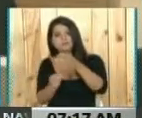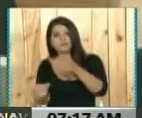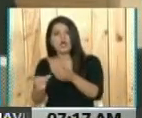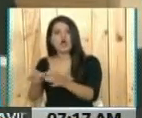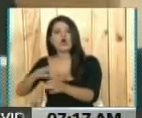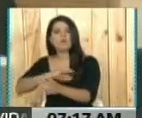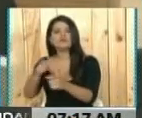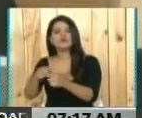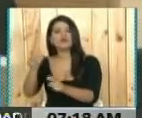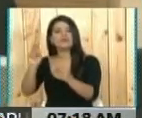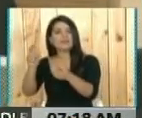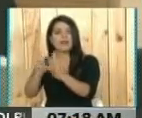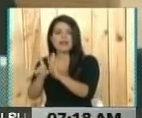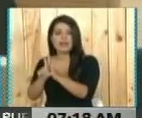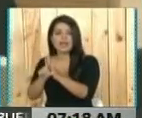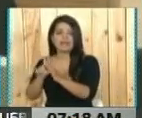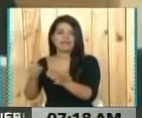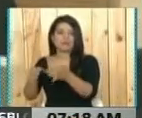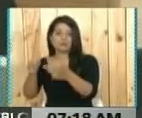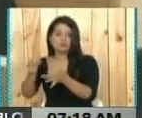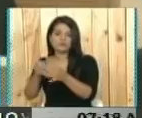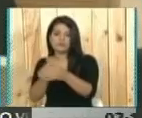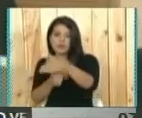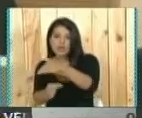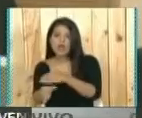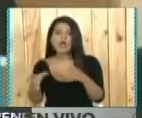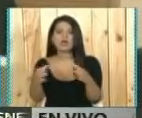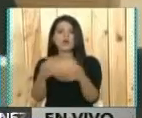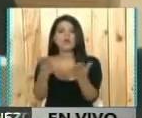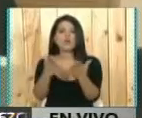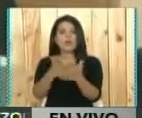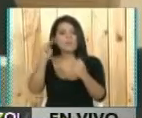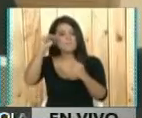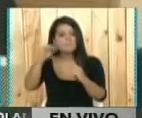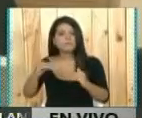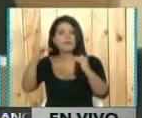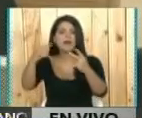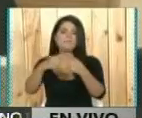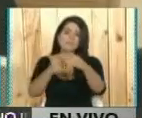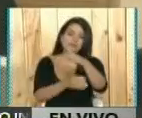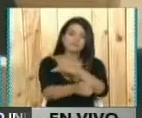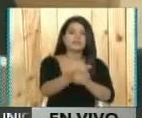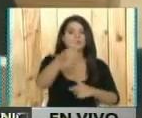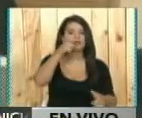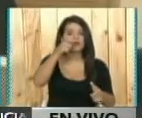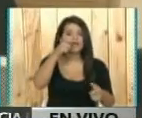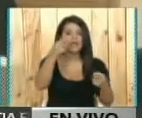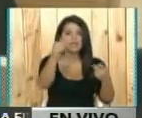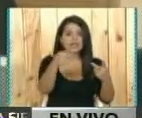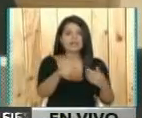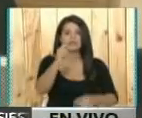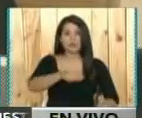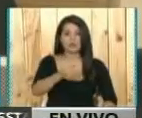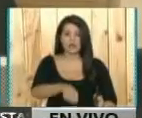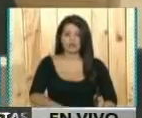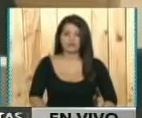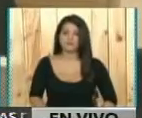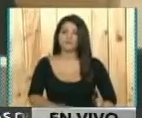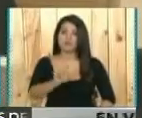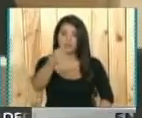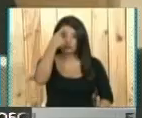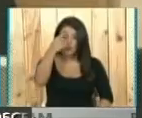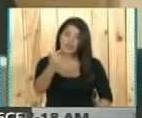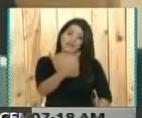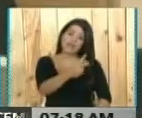la Dirección Ejecutiva, la Escuela de la Magistratura y la Inspectoría General de Tribunales. Los 32 magistrados